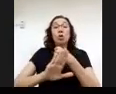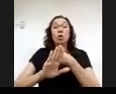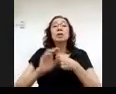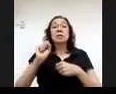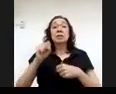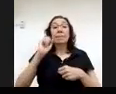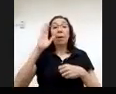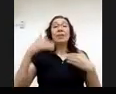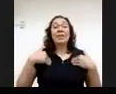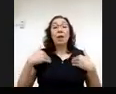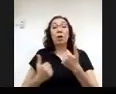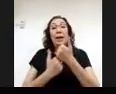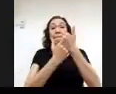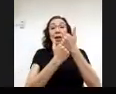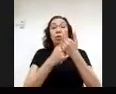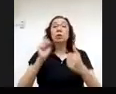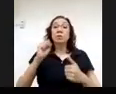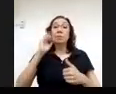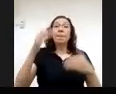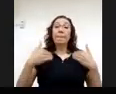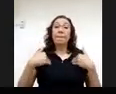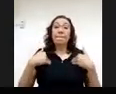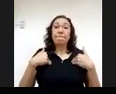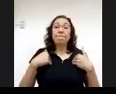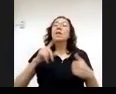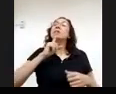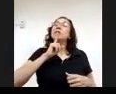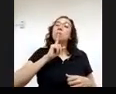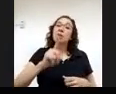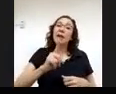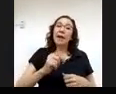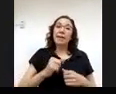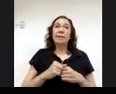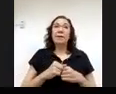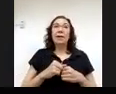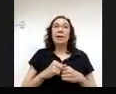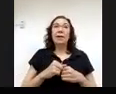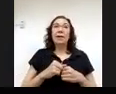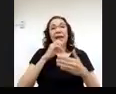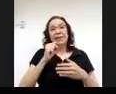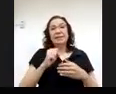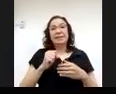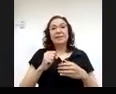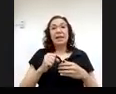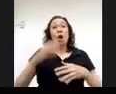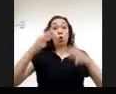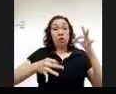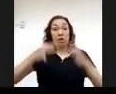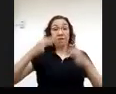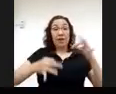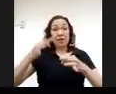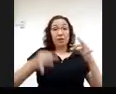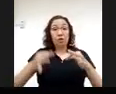tener un respaldo, sí vamos a tener una seguridad que es la